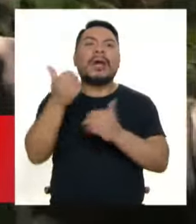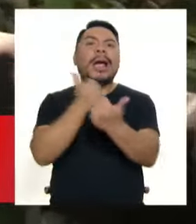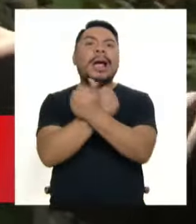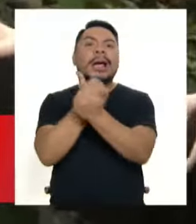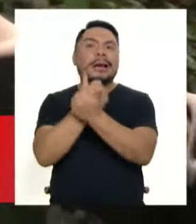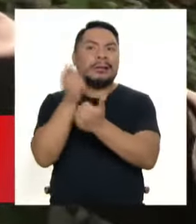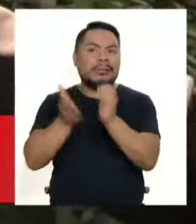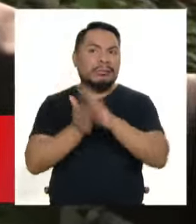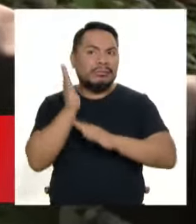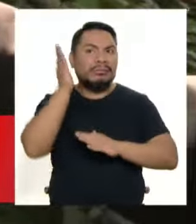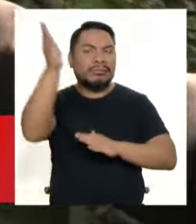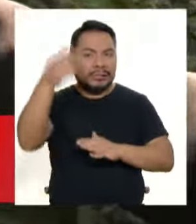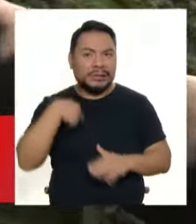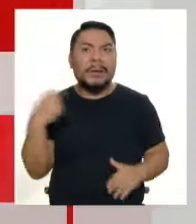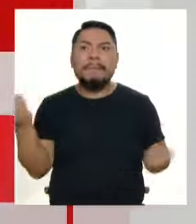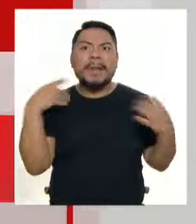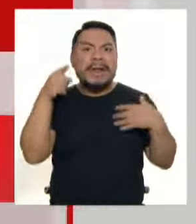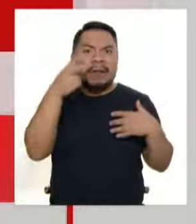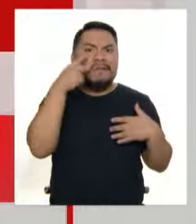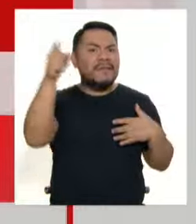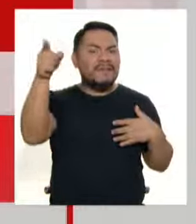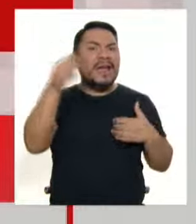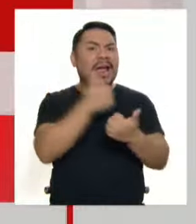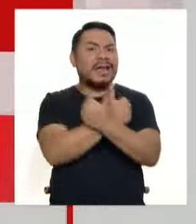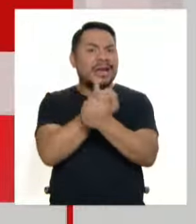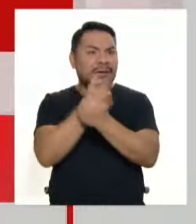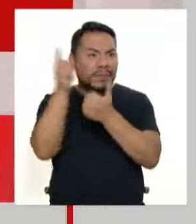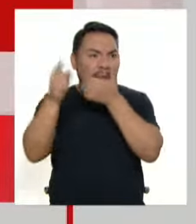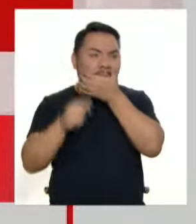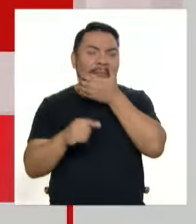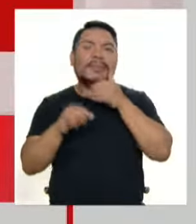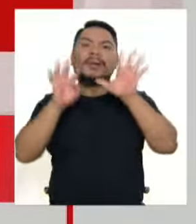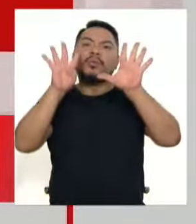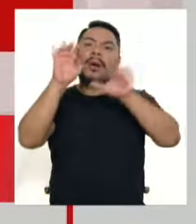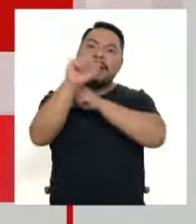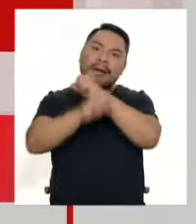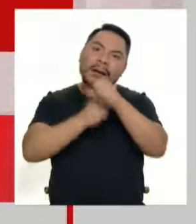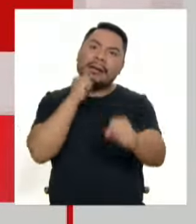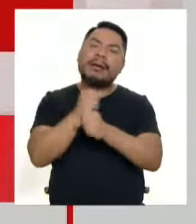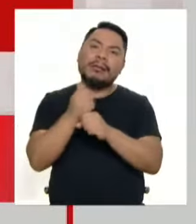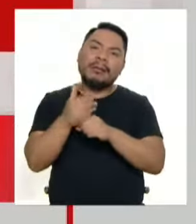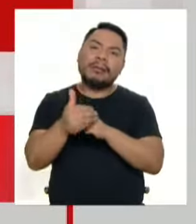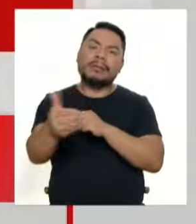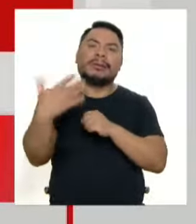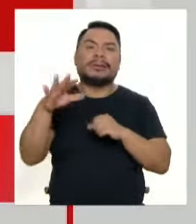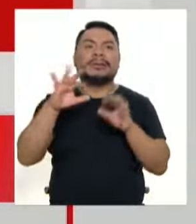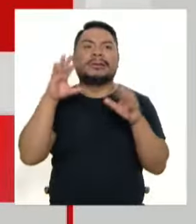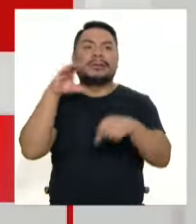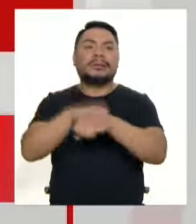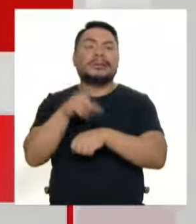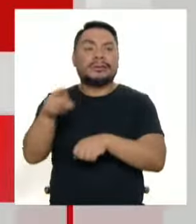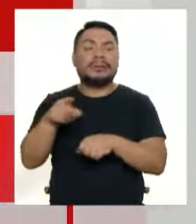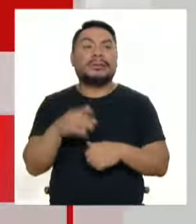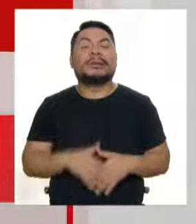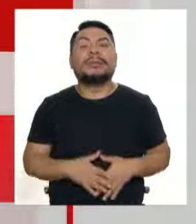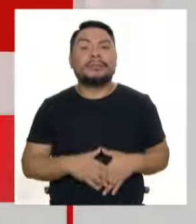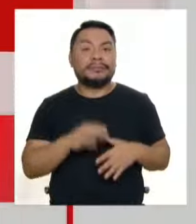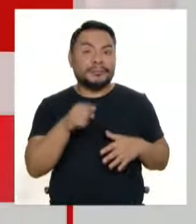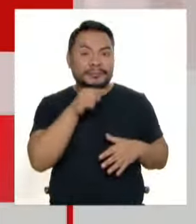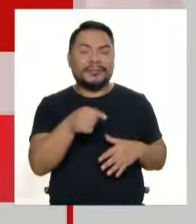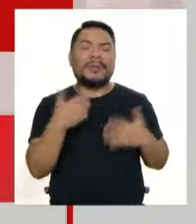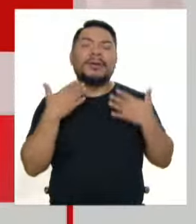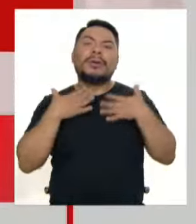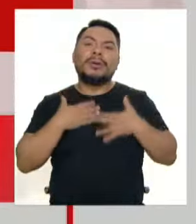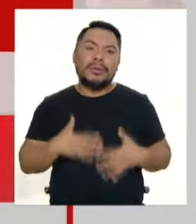Ayacucho, porque ella estaba yéndose a Ayacucho. 9 años después de cometer este crimen, la familia de la menor fallecida, por